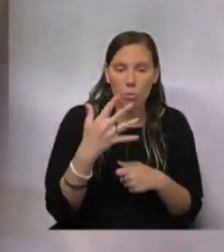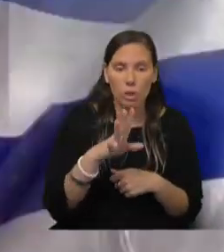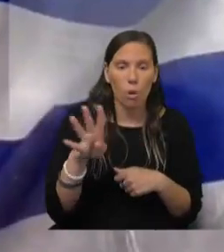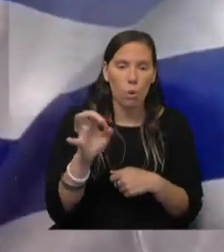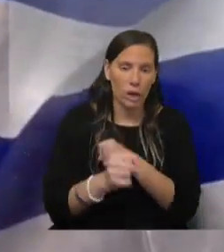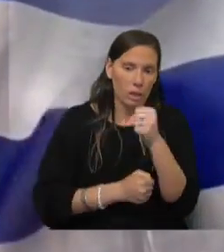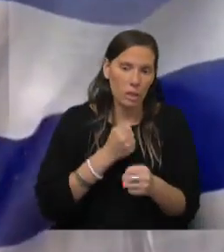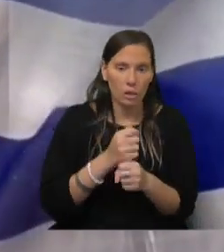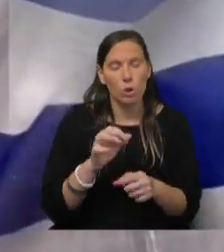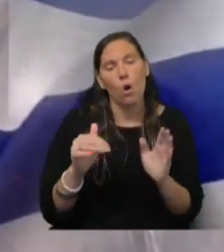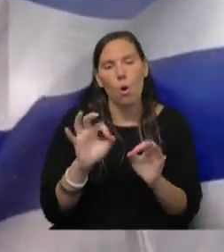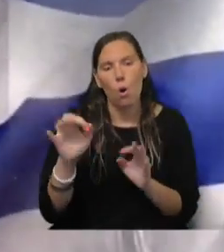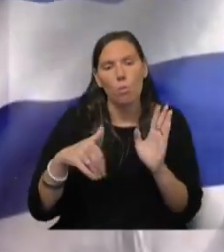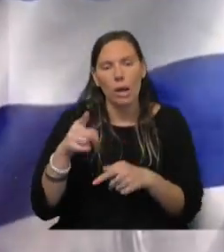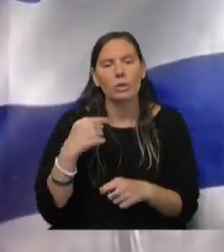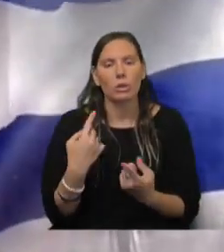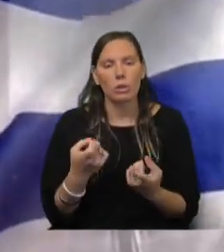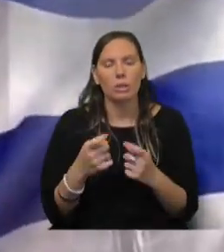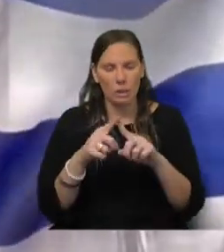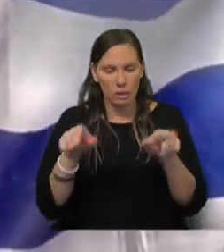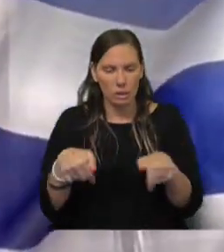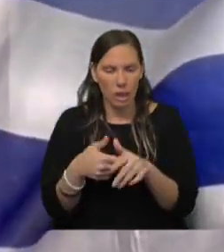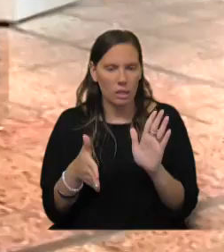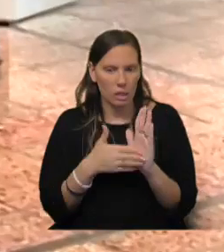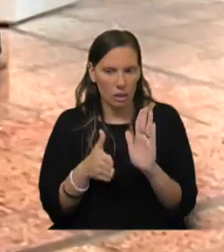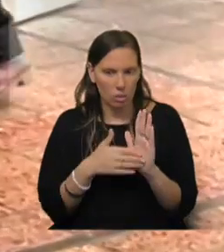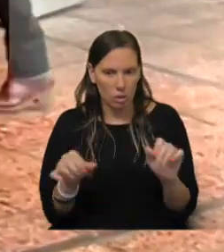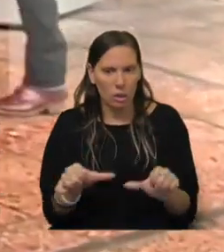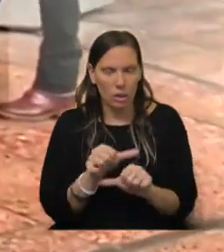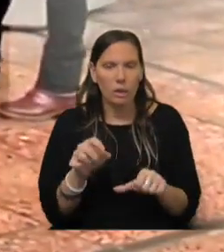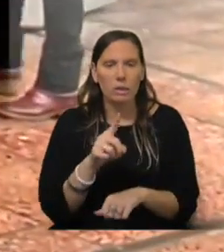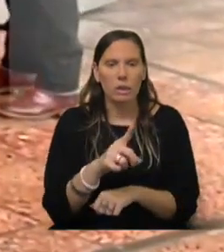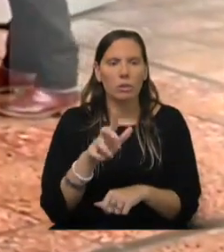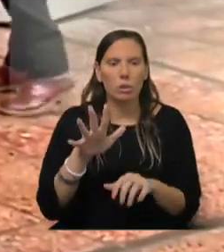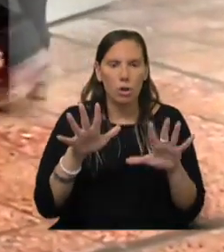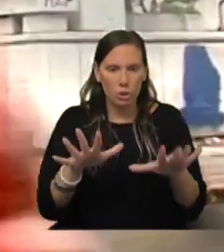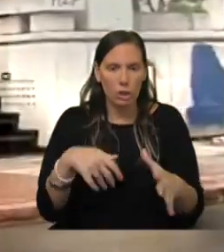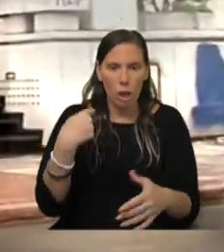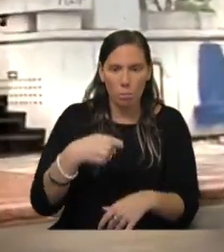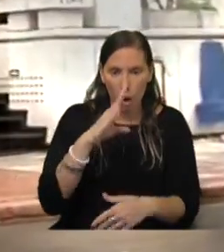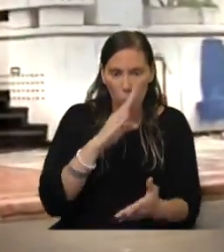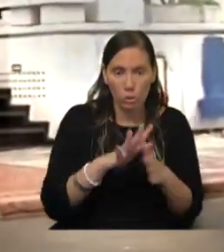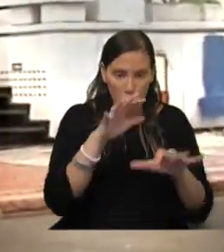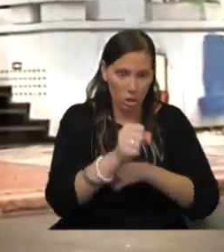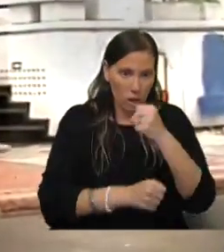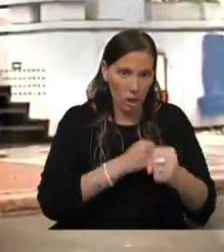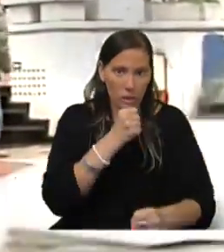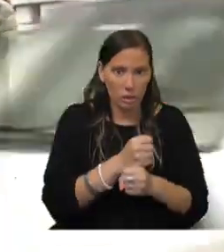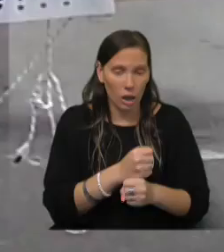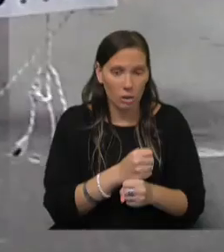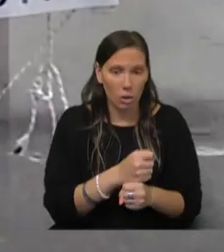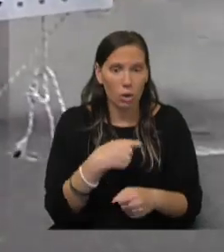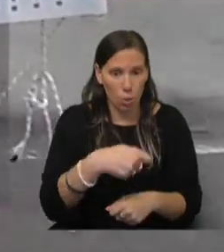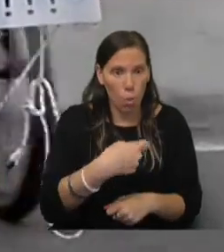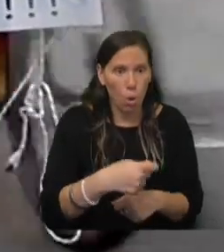años o más para esto se exige que el titular haya realizado al menos 110 pagos en los últimos 10 años y esté al día con la